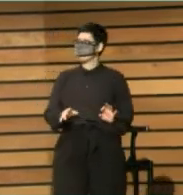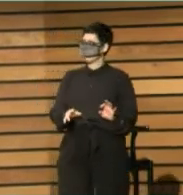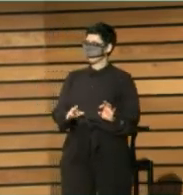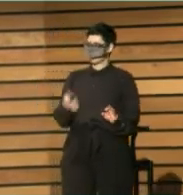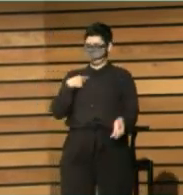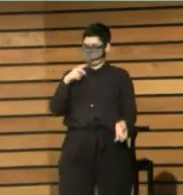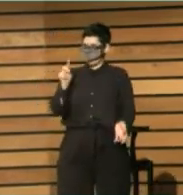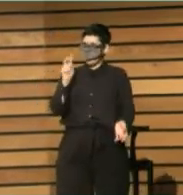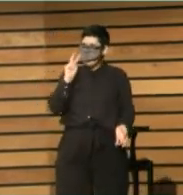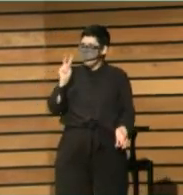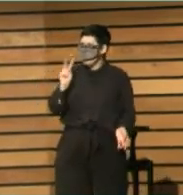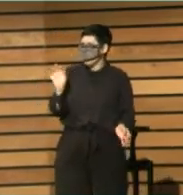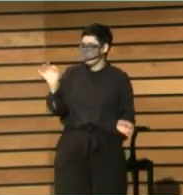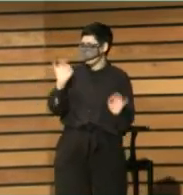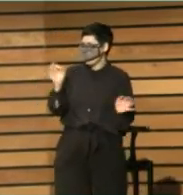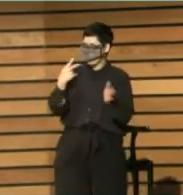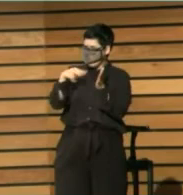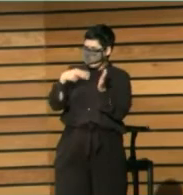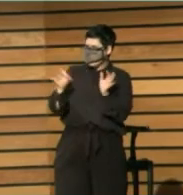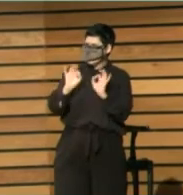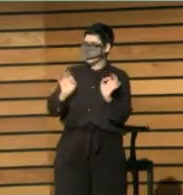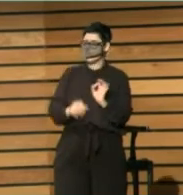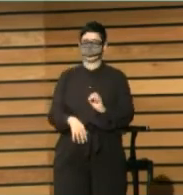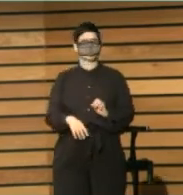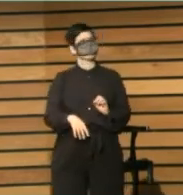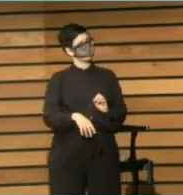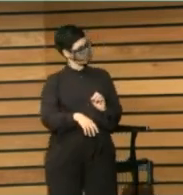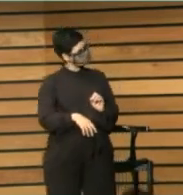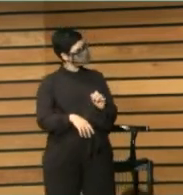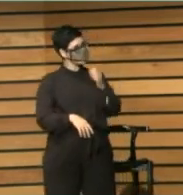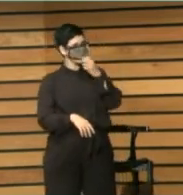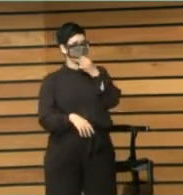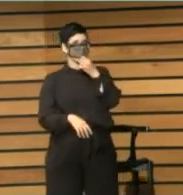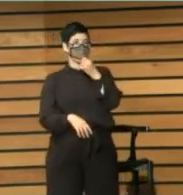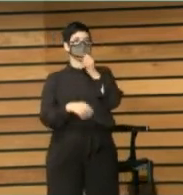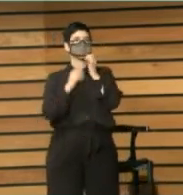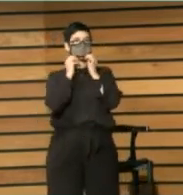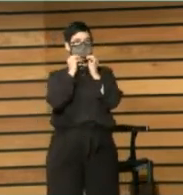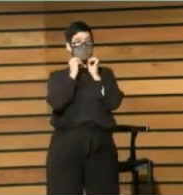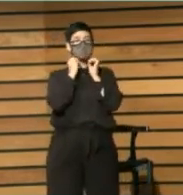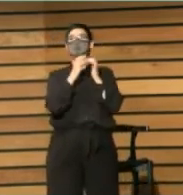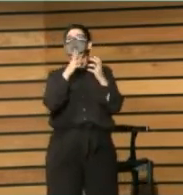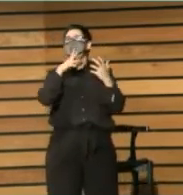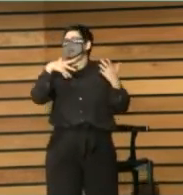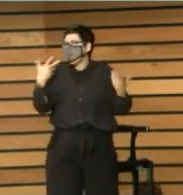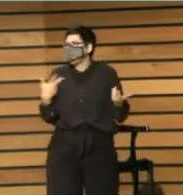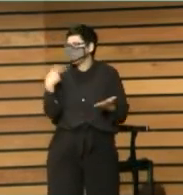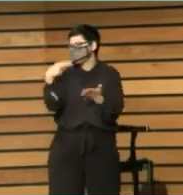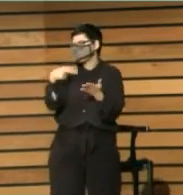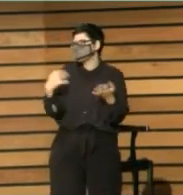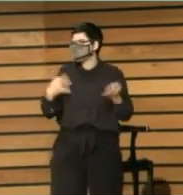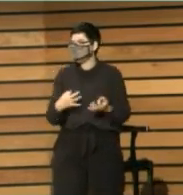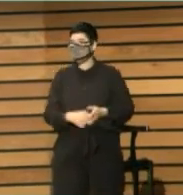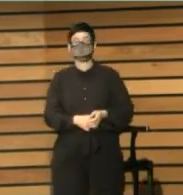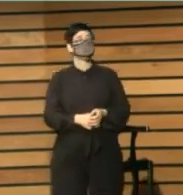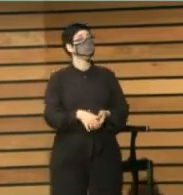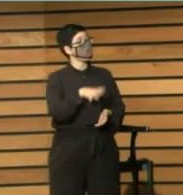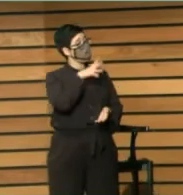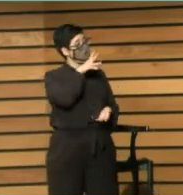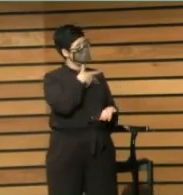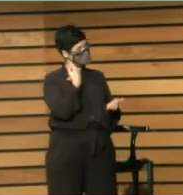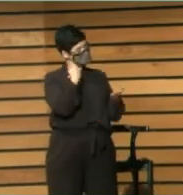lees? Dice, ¿qué estás leyendo ahora, por ejemplo? Dice, ahora estoy leyendo el prospecto de la